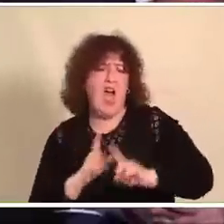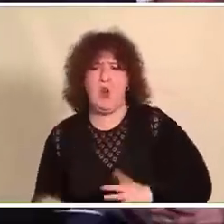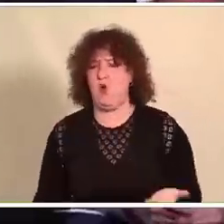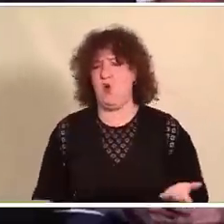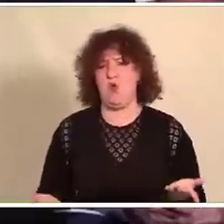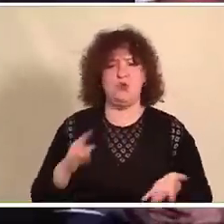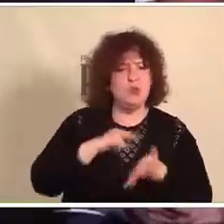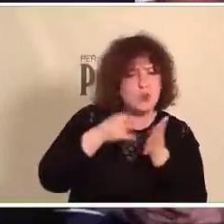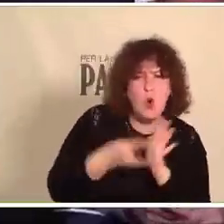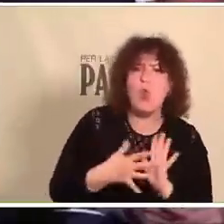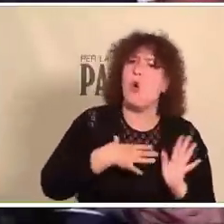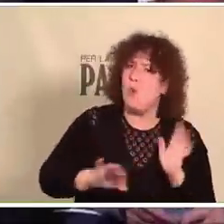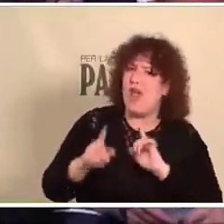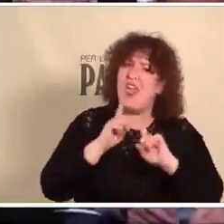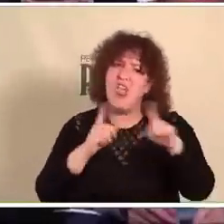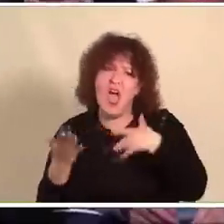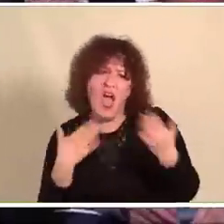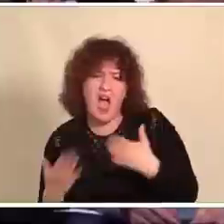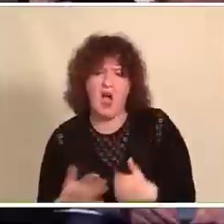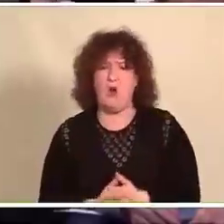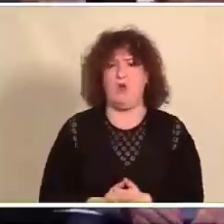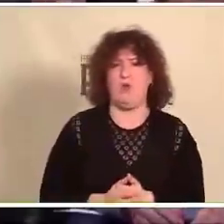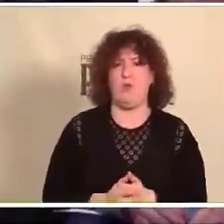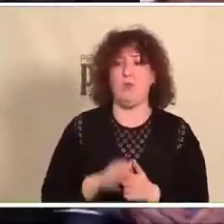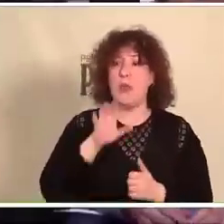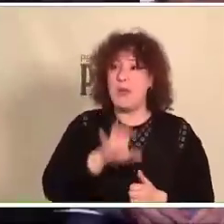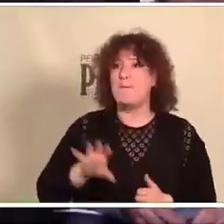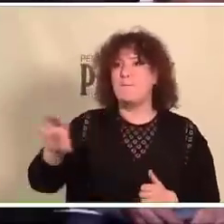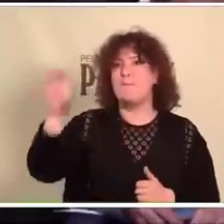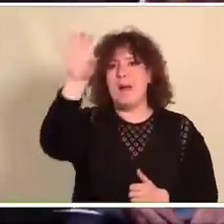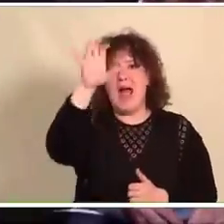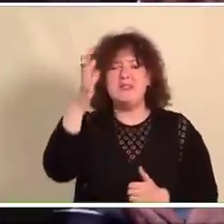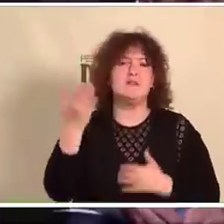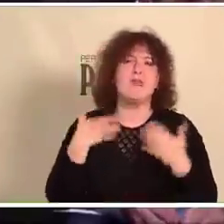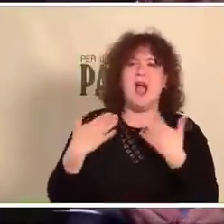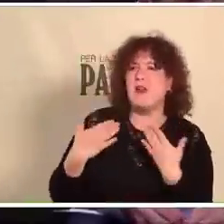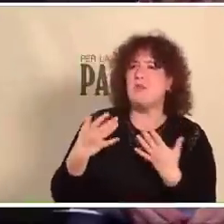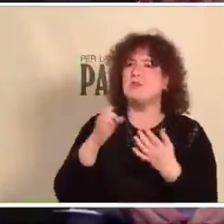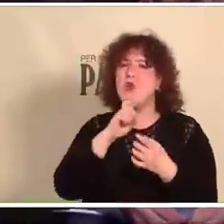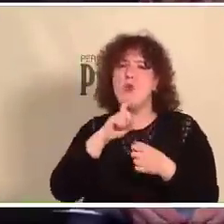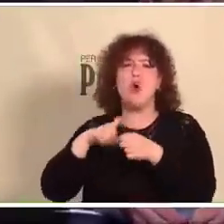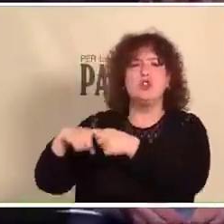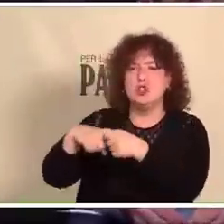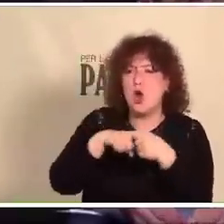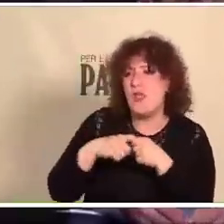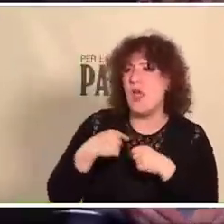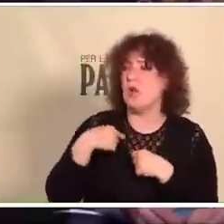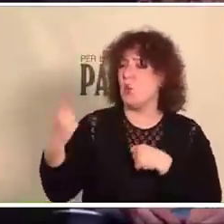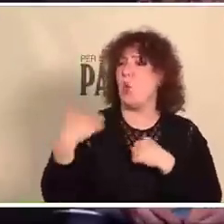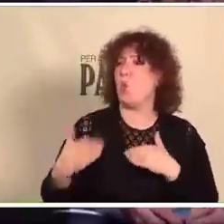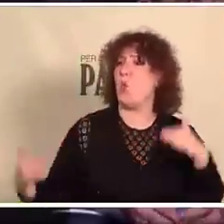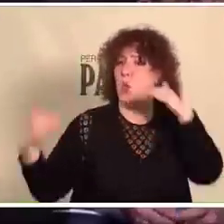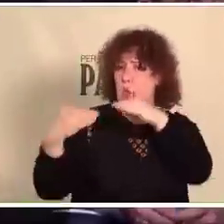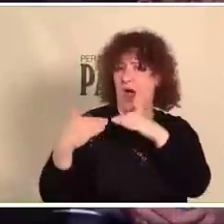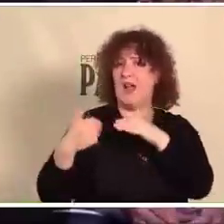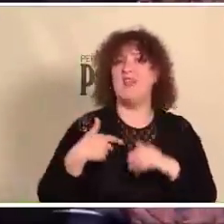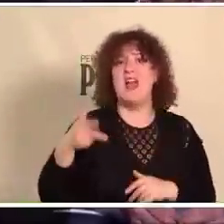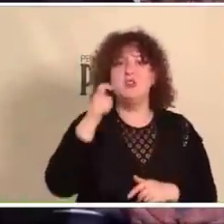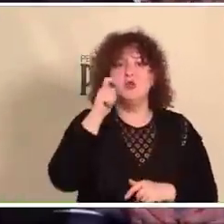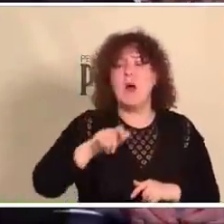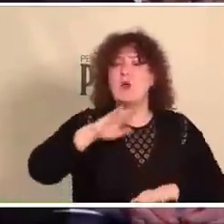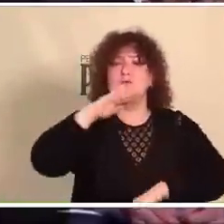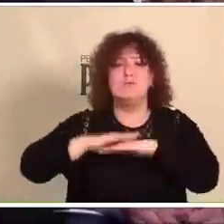es establecer relaciones con los demás países basadas en la solidaridad en tratarnos de Igual igual y en los Derechos Humanos